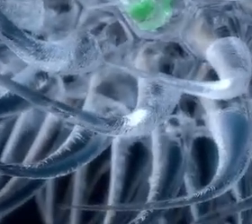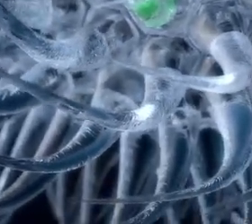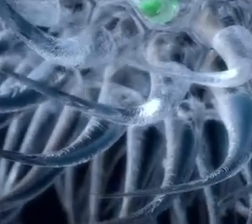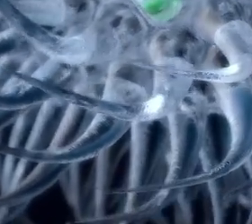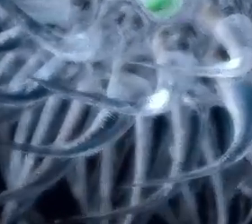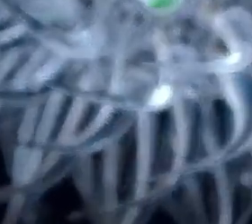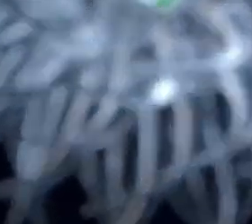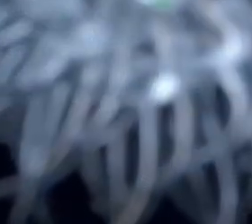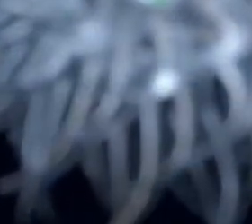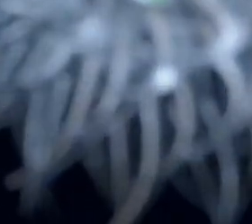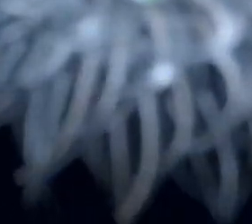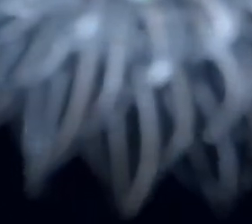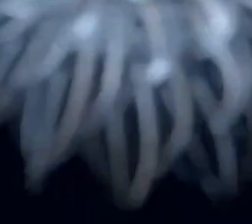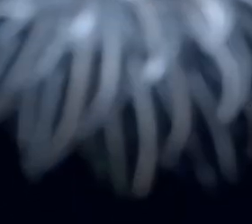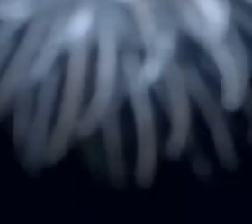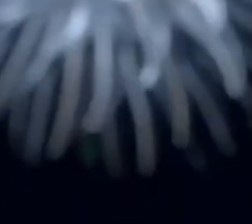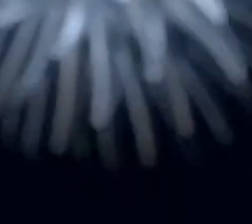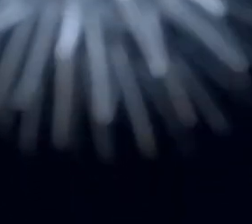Música